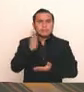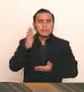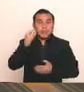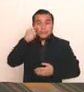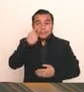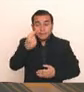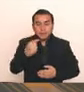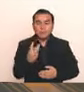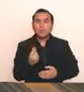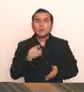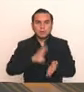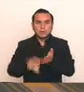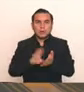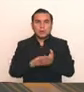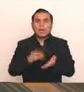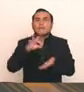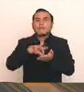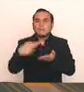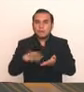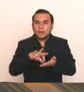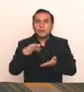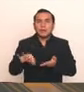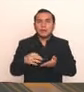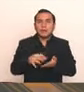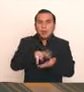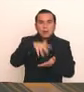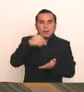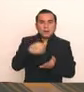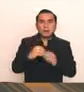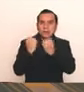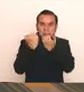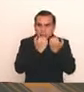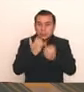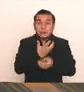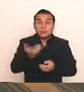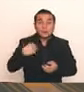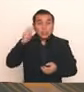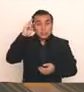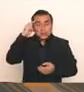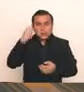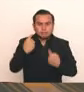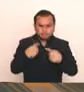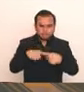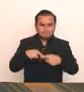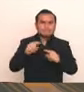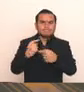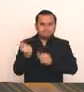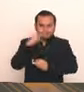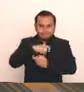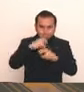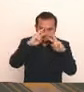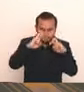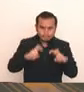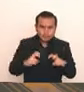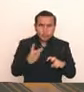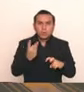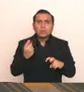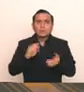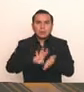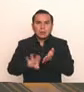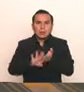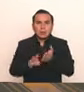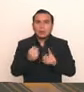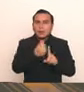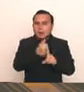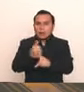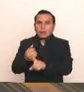máximos de la canasta básica para garantizar la alimentación de las familias salvadoreñas y seguirán realizando proactivamente sondeos de precios y verificación